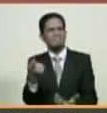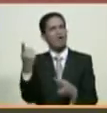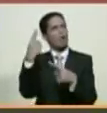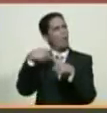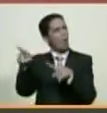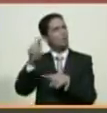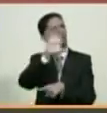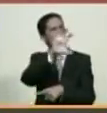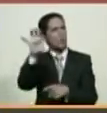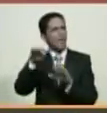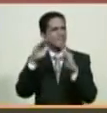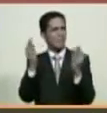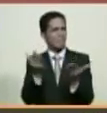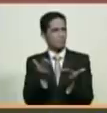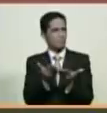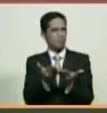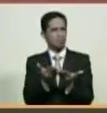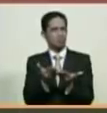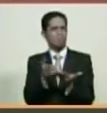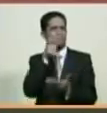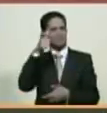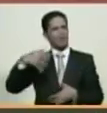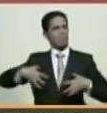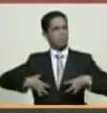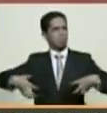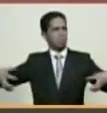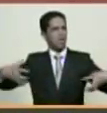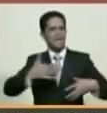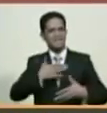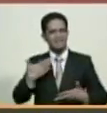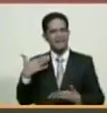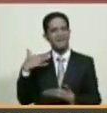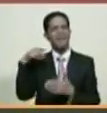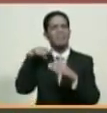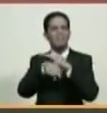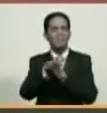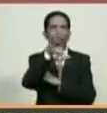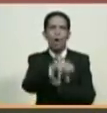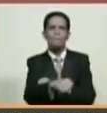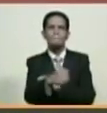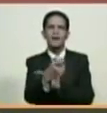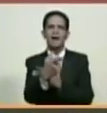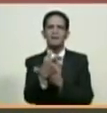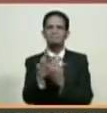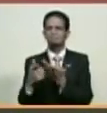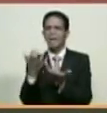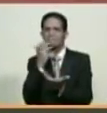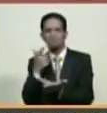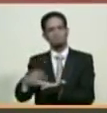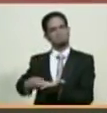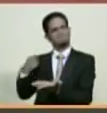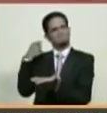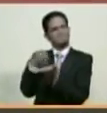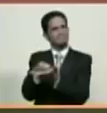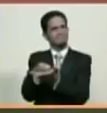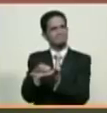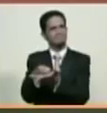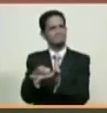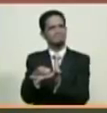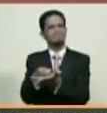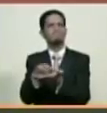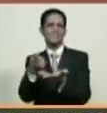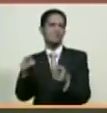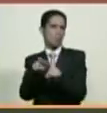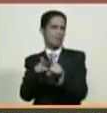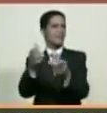algún multimillonario norteamericano que quiera comprar 1.000 kilos de oro para proteger sus inversiones y sus ahorros, no es que le dan los 1.000 kilos